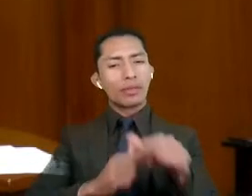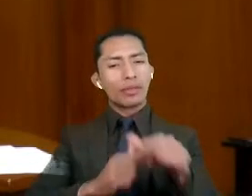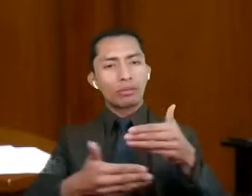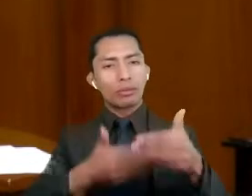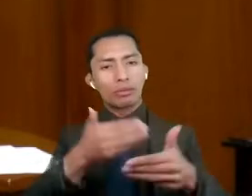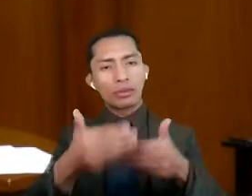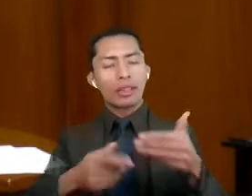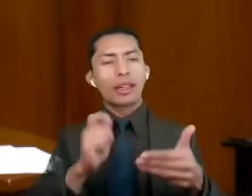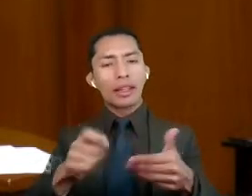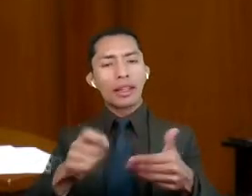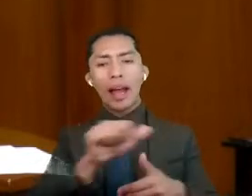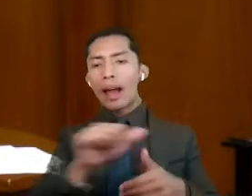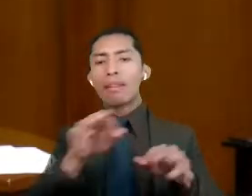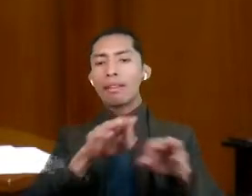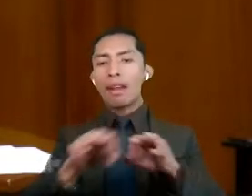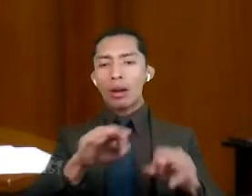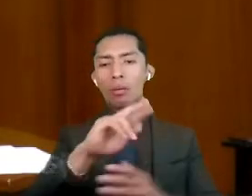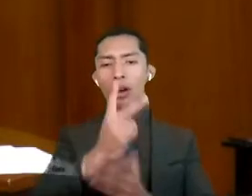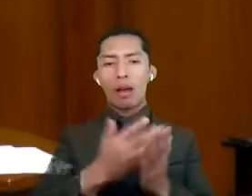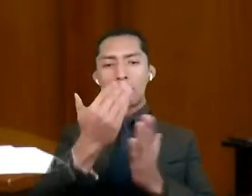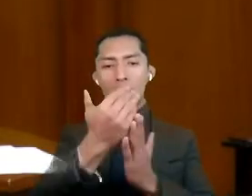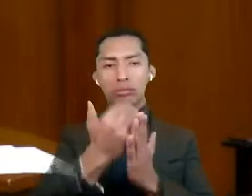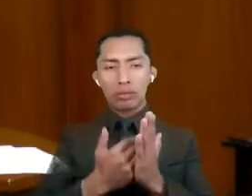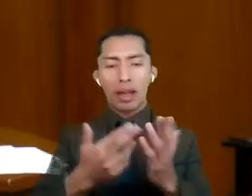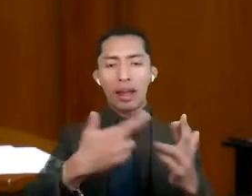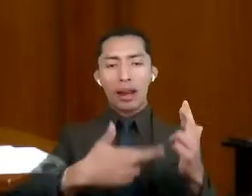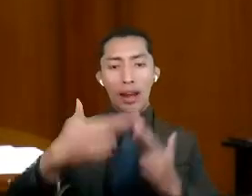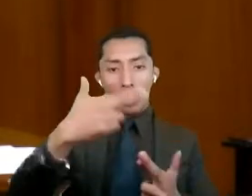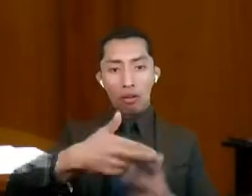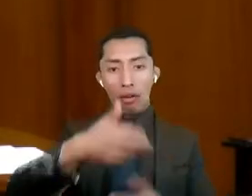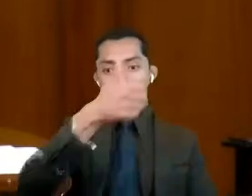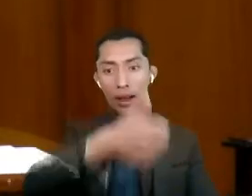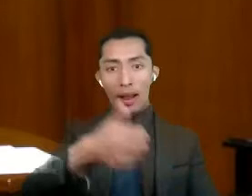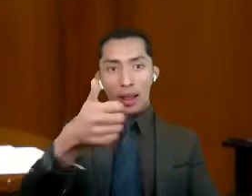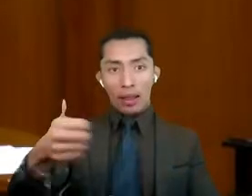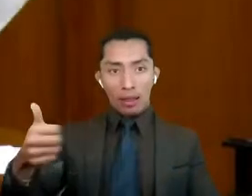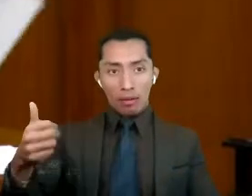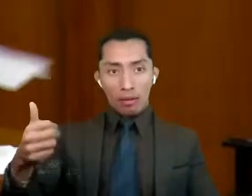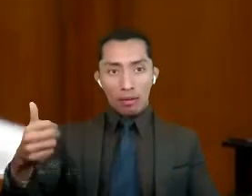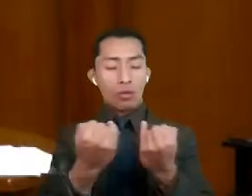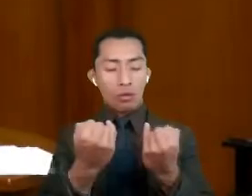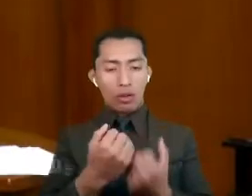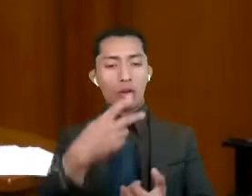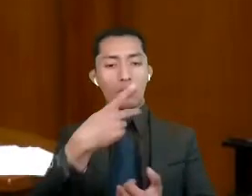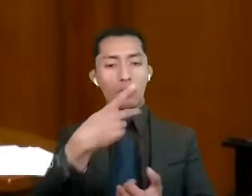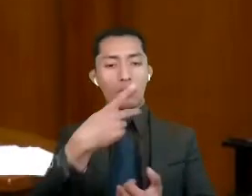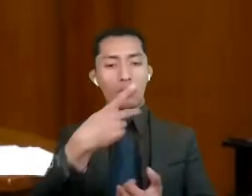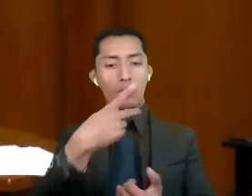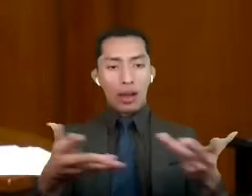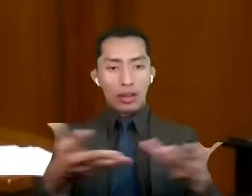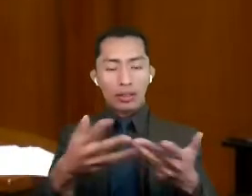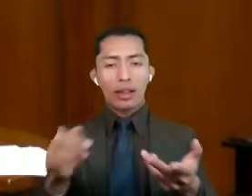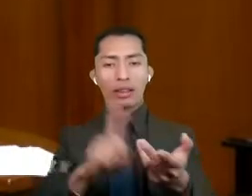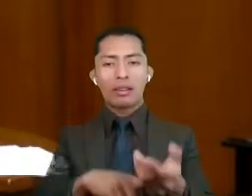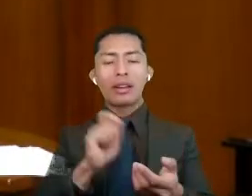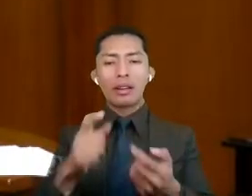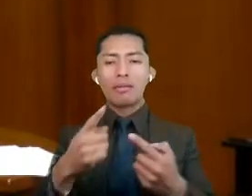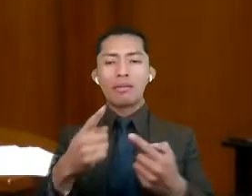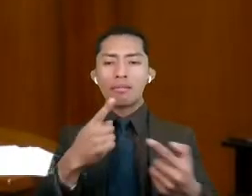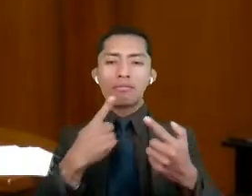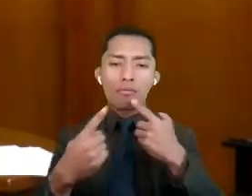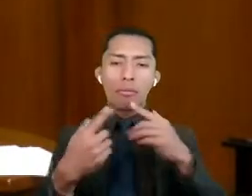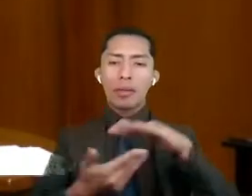a los trabajos y programas que en cada región se ejecuten, así como de las acciones que se deriven de las mesas de